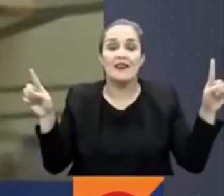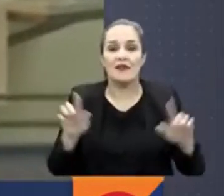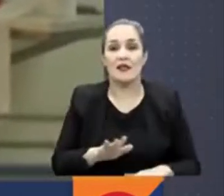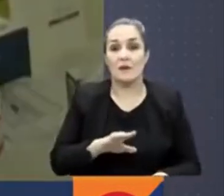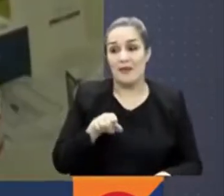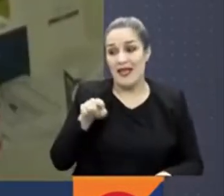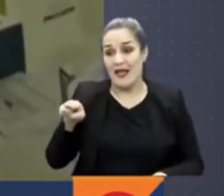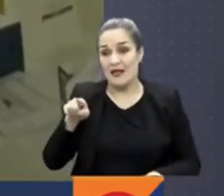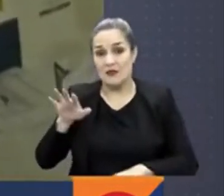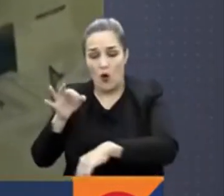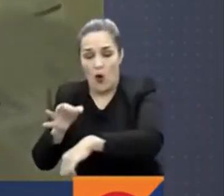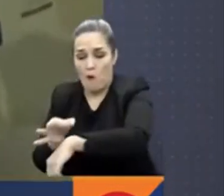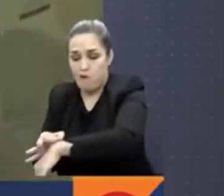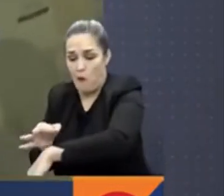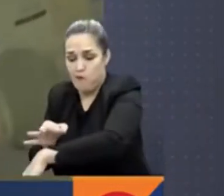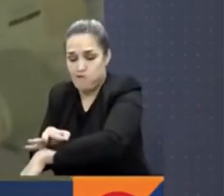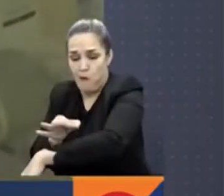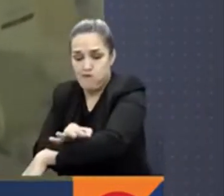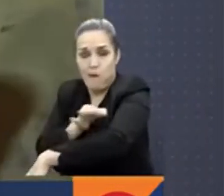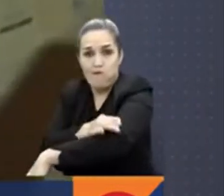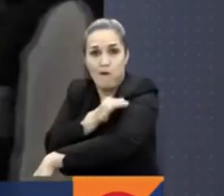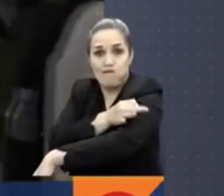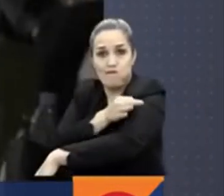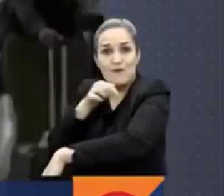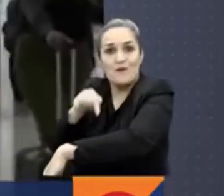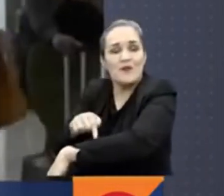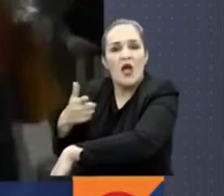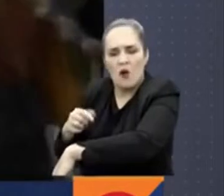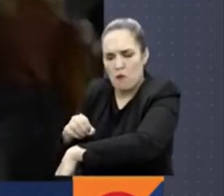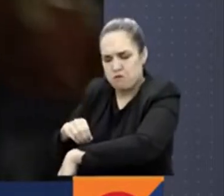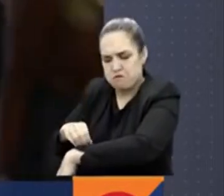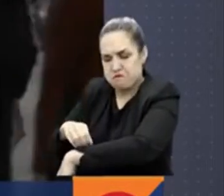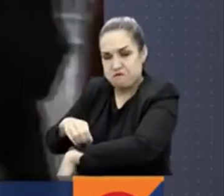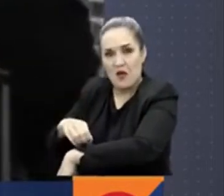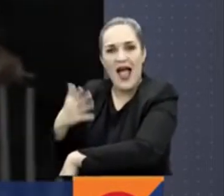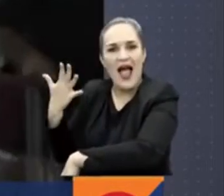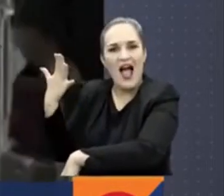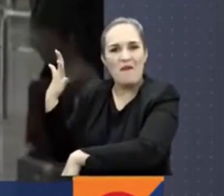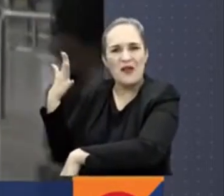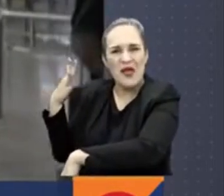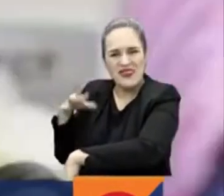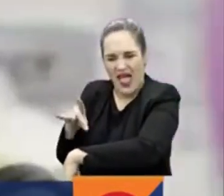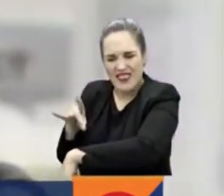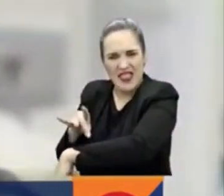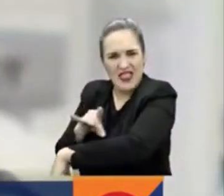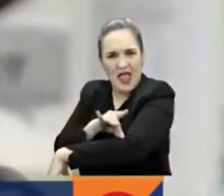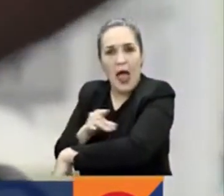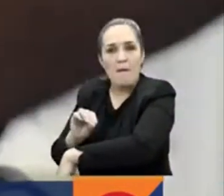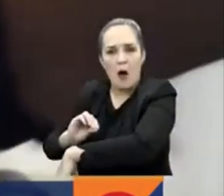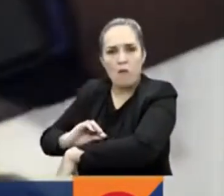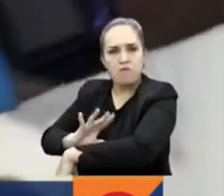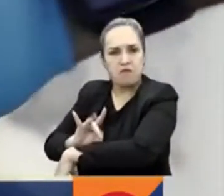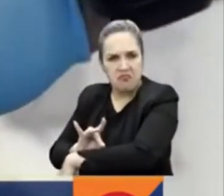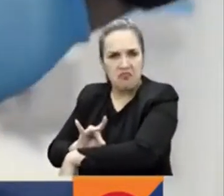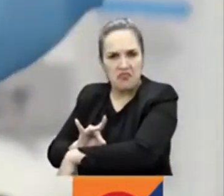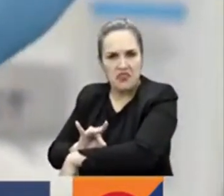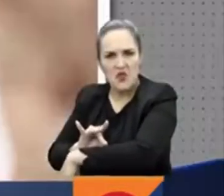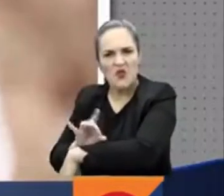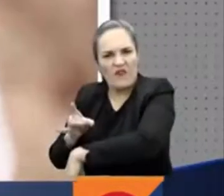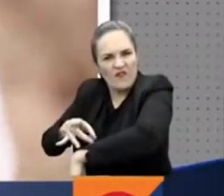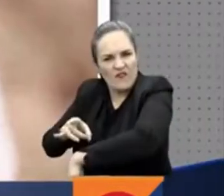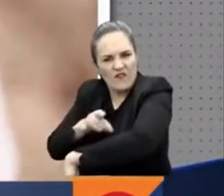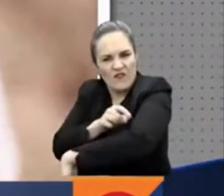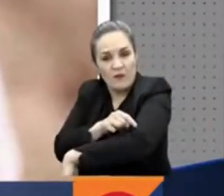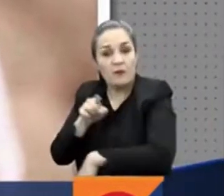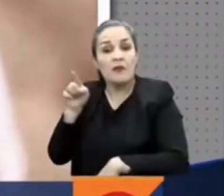es que estas ampollas después progresan a tener pus, y después progresan a tener costras. Tenga en cuenta que este virus se